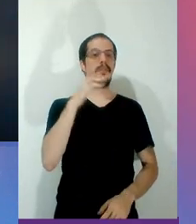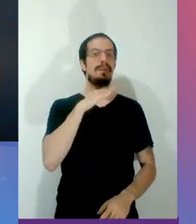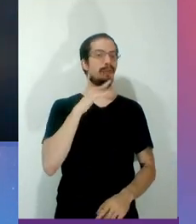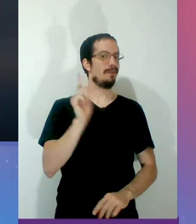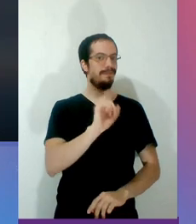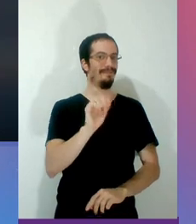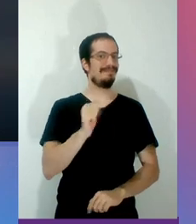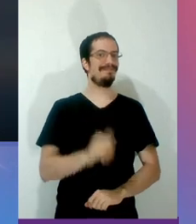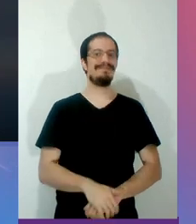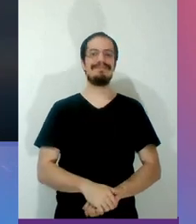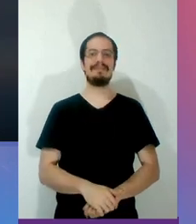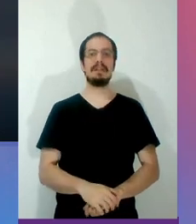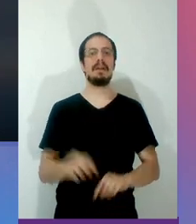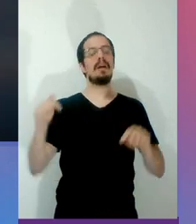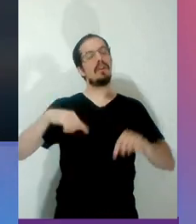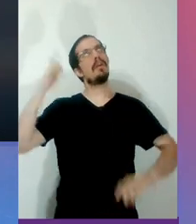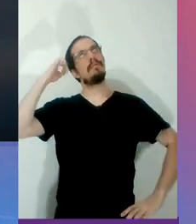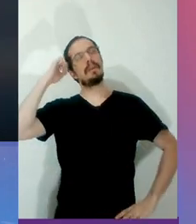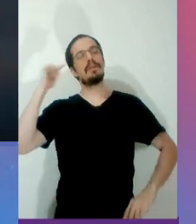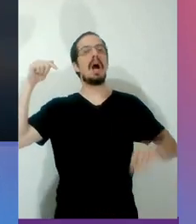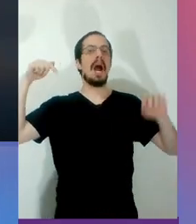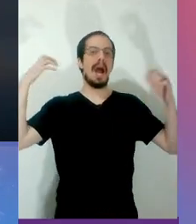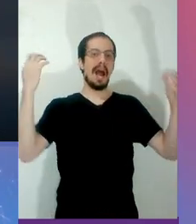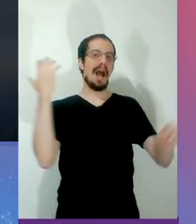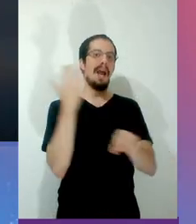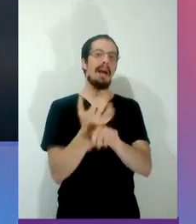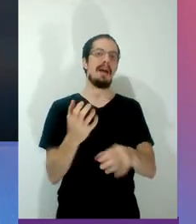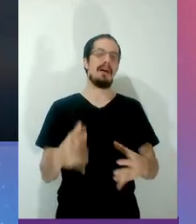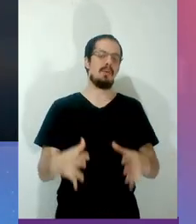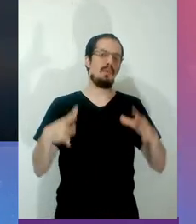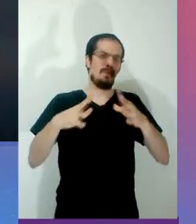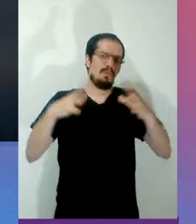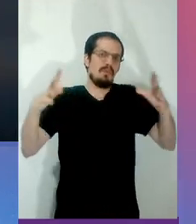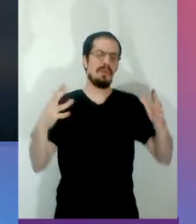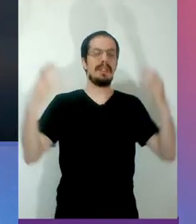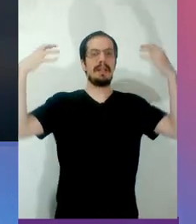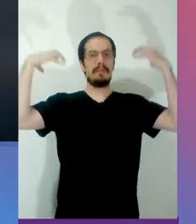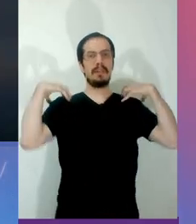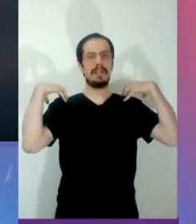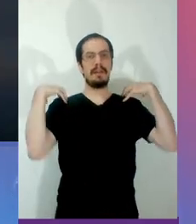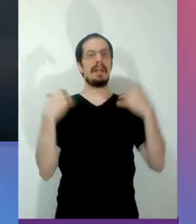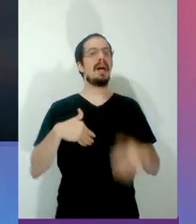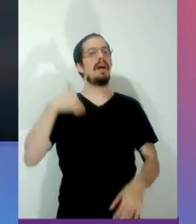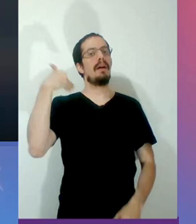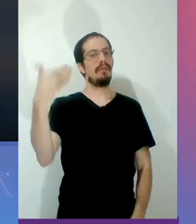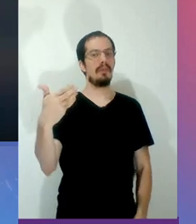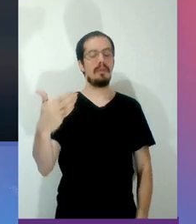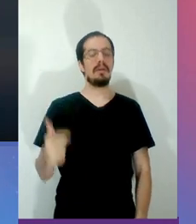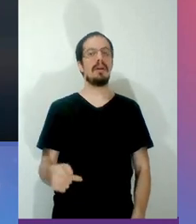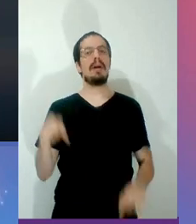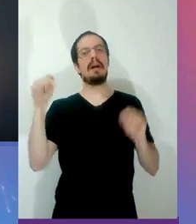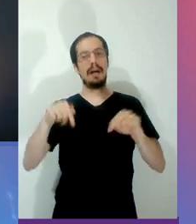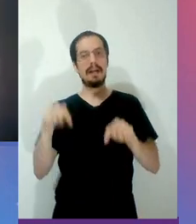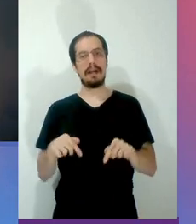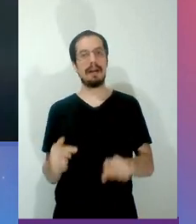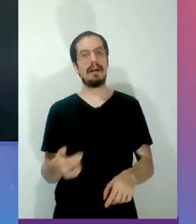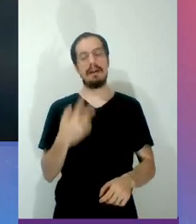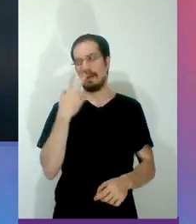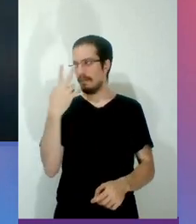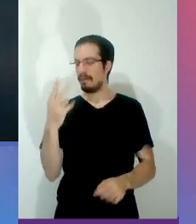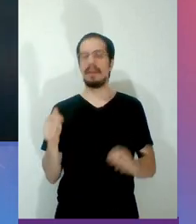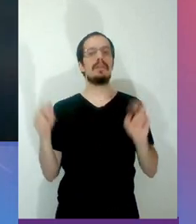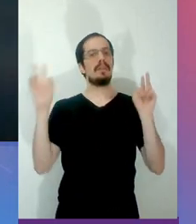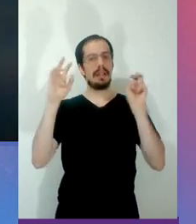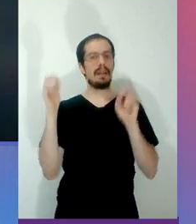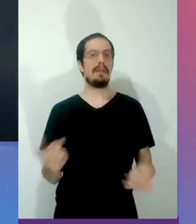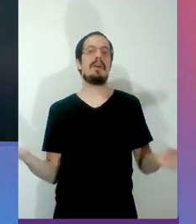en el fondo tenemos una gran responsabilidad por delante. Yo creo que tal vez muchas veces nos ha tocado estar enfrentados a situaciones en